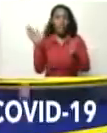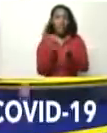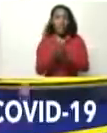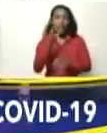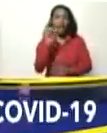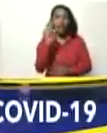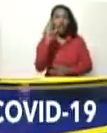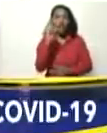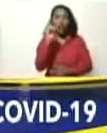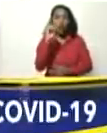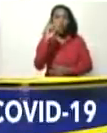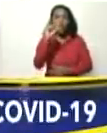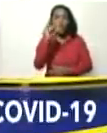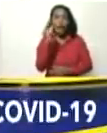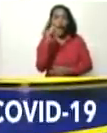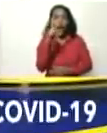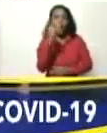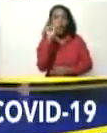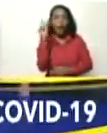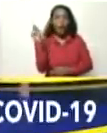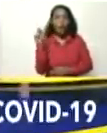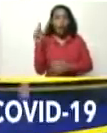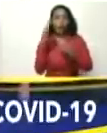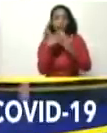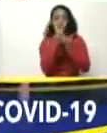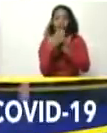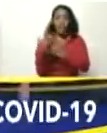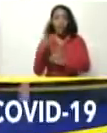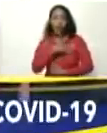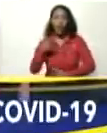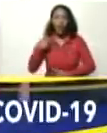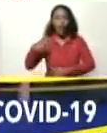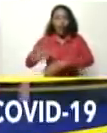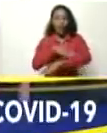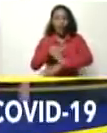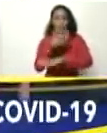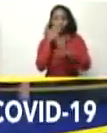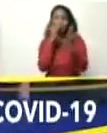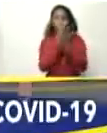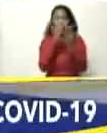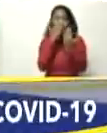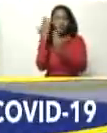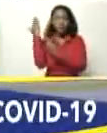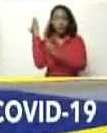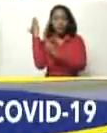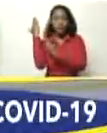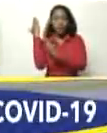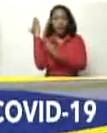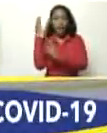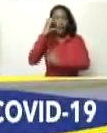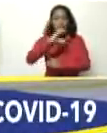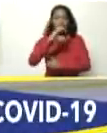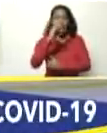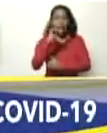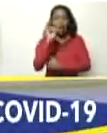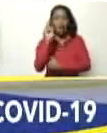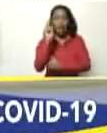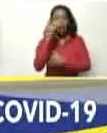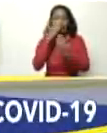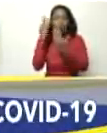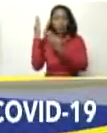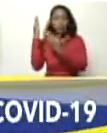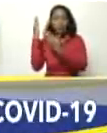Rosalía, con mis vecinos, queridos vecinos en la avenida Roosevelt, en el CDI Ludovico